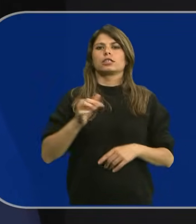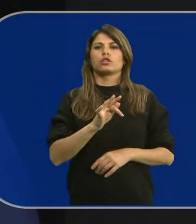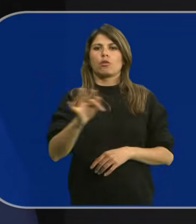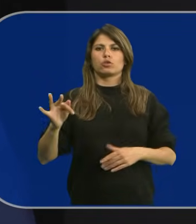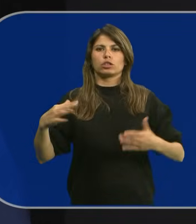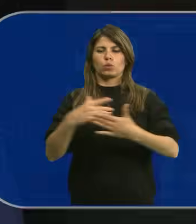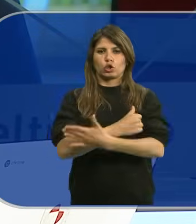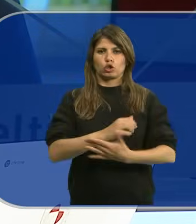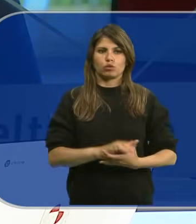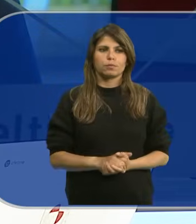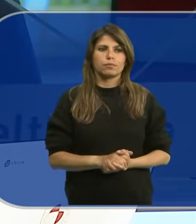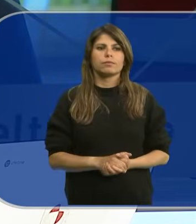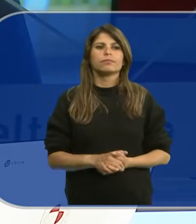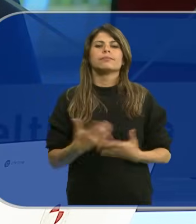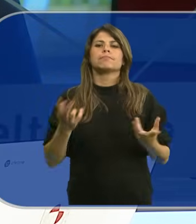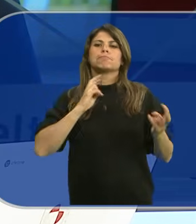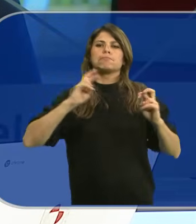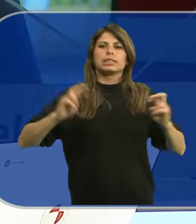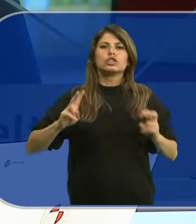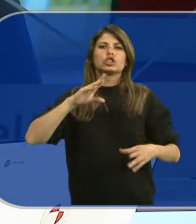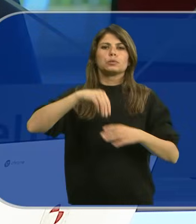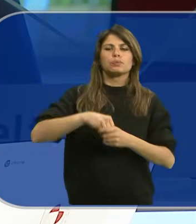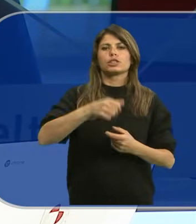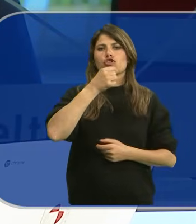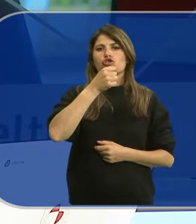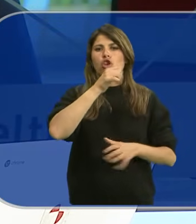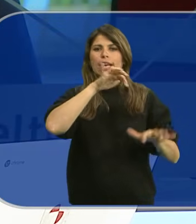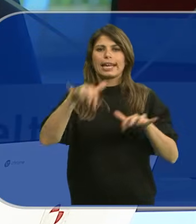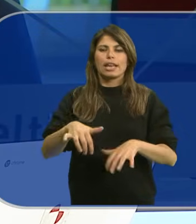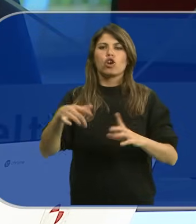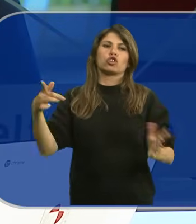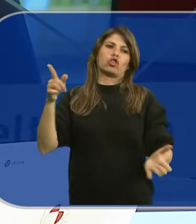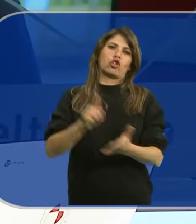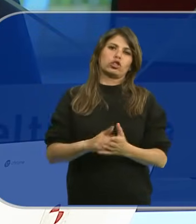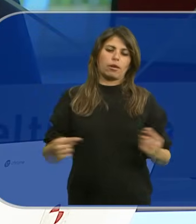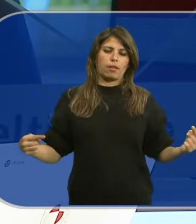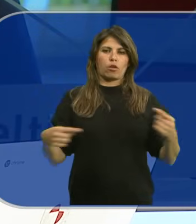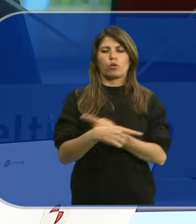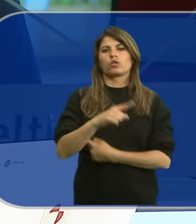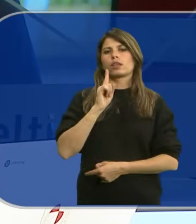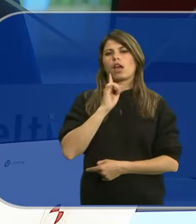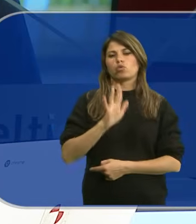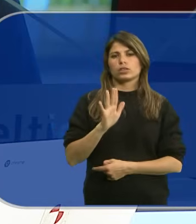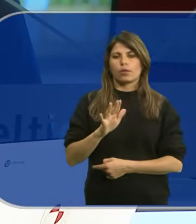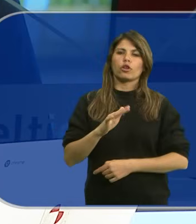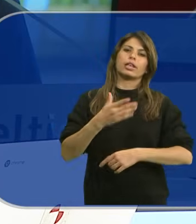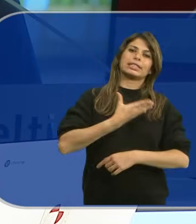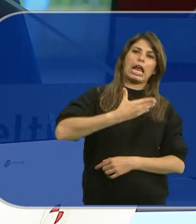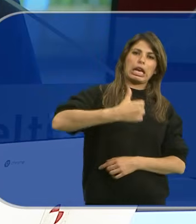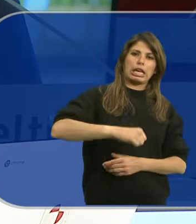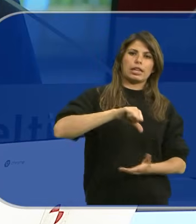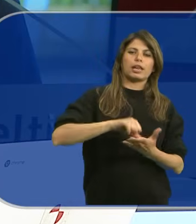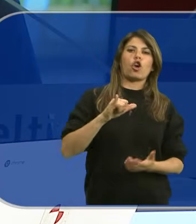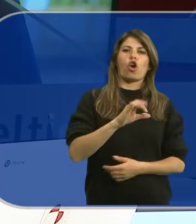abulenses. La tensión interna en el PSOE de León vuelve a escalar con un cruce directo de acusaciones entre el alcalde de la ciudad,